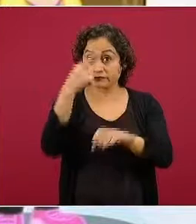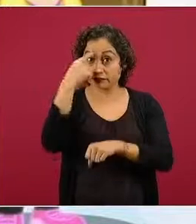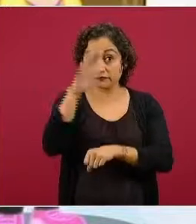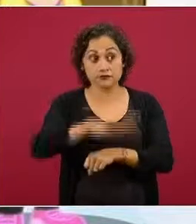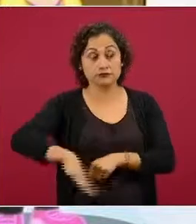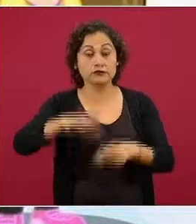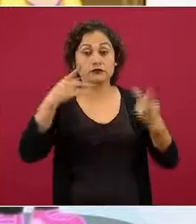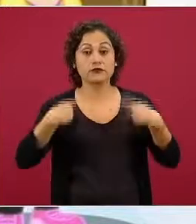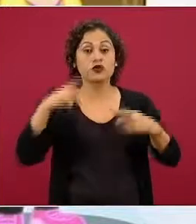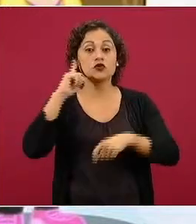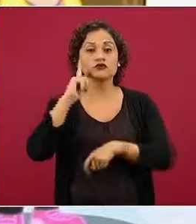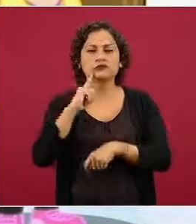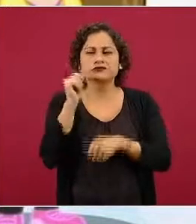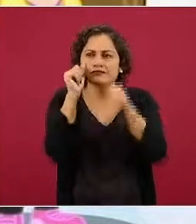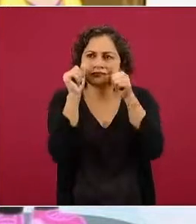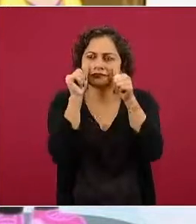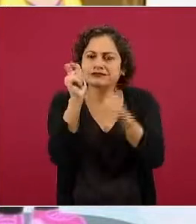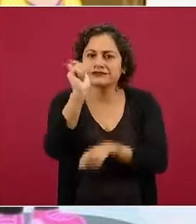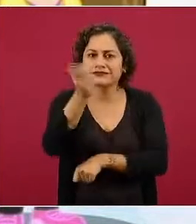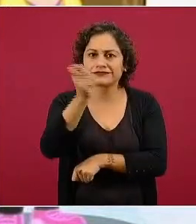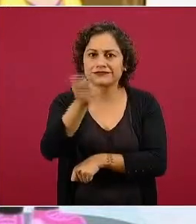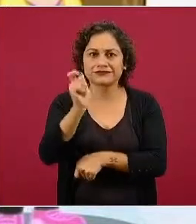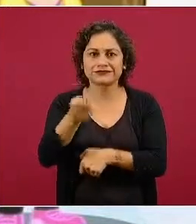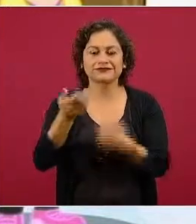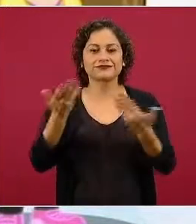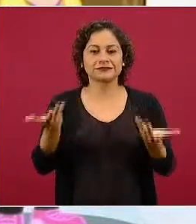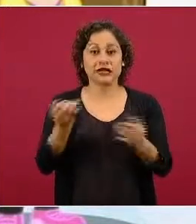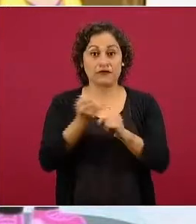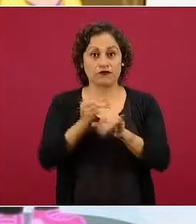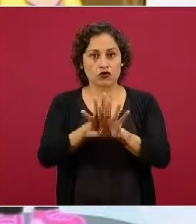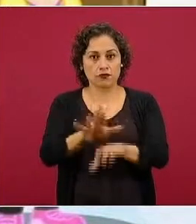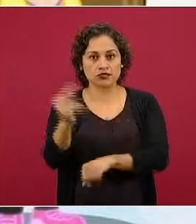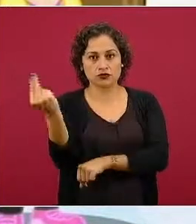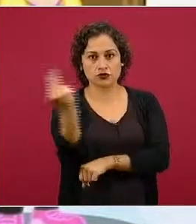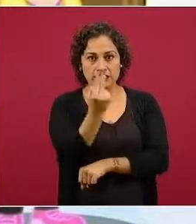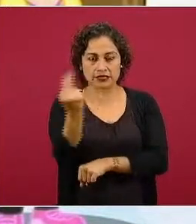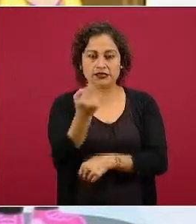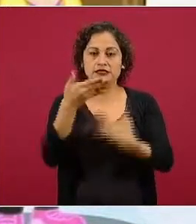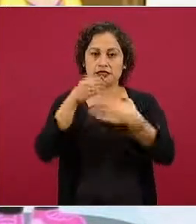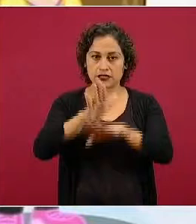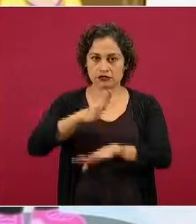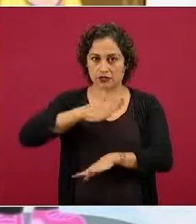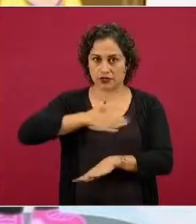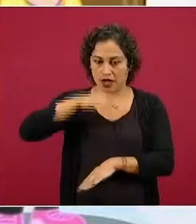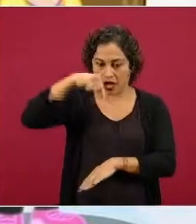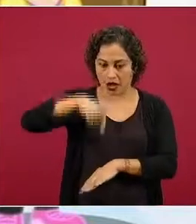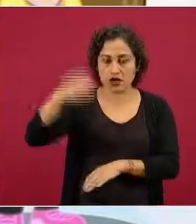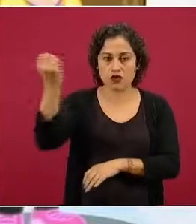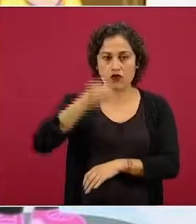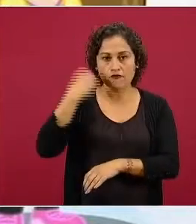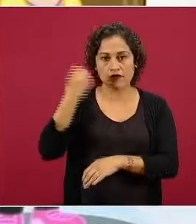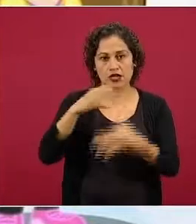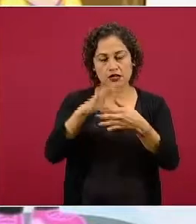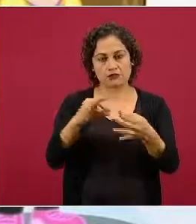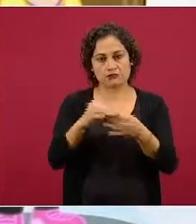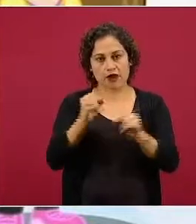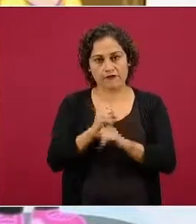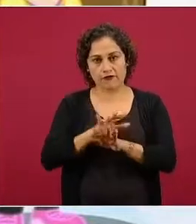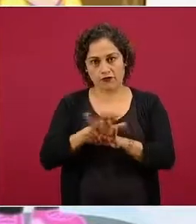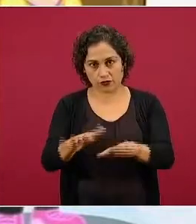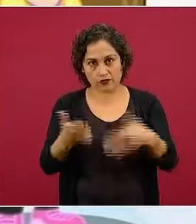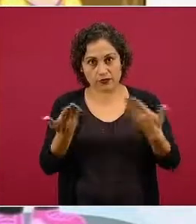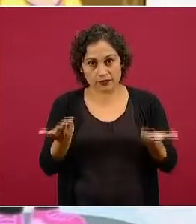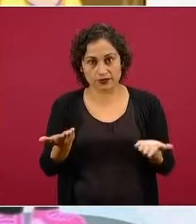sordas pudieran estar bien informadas sobre lo que en esta conferencia de prensa se